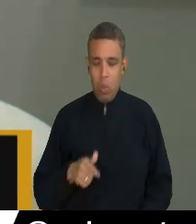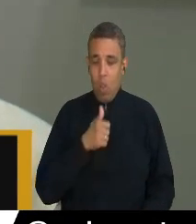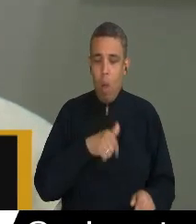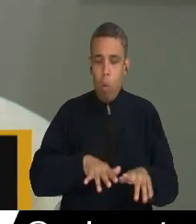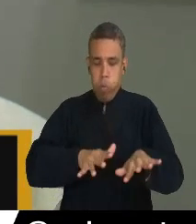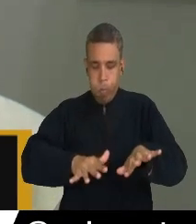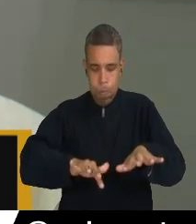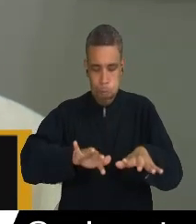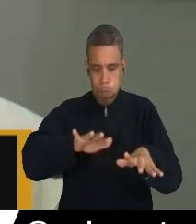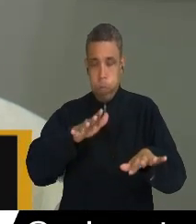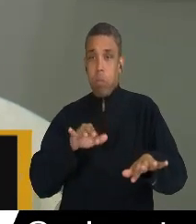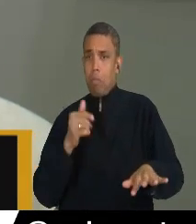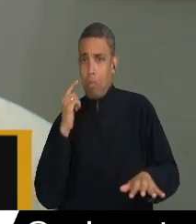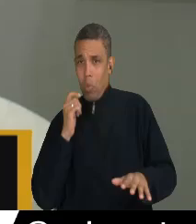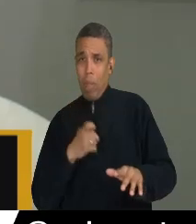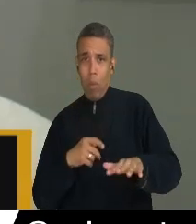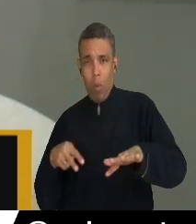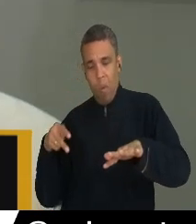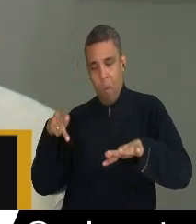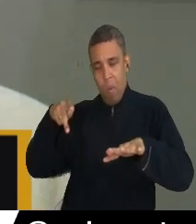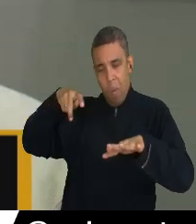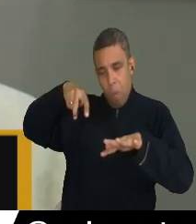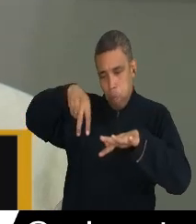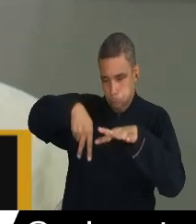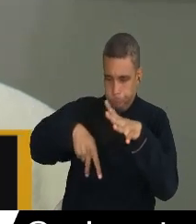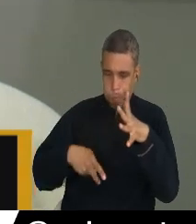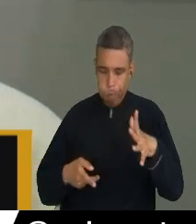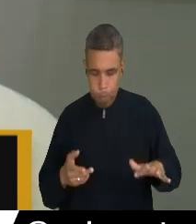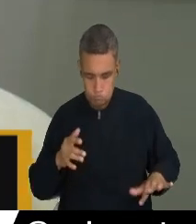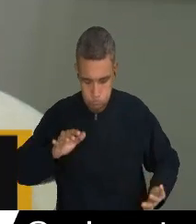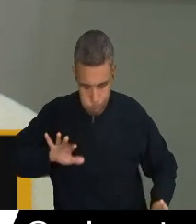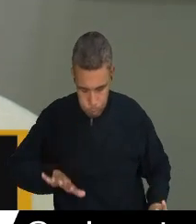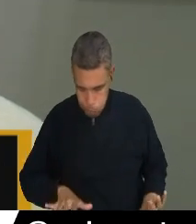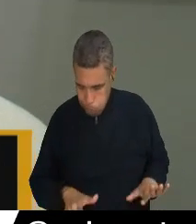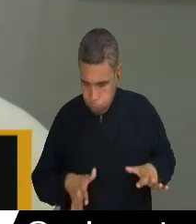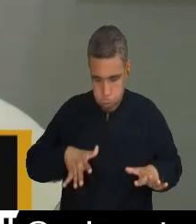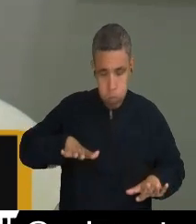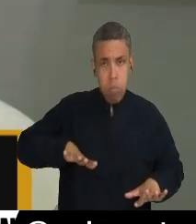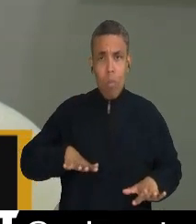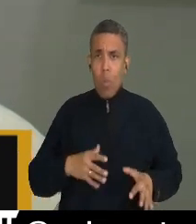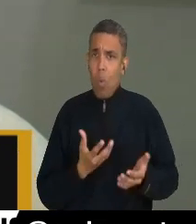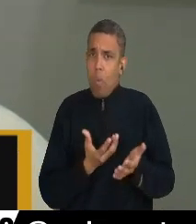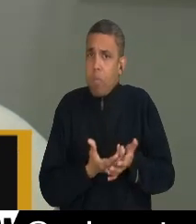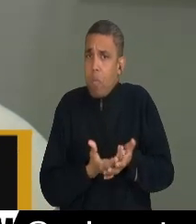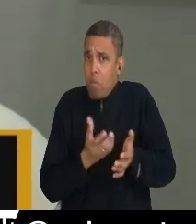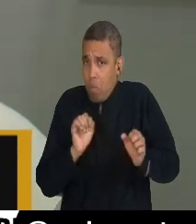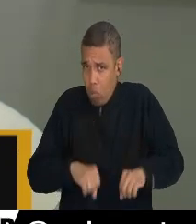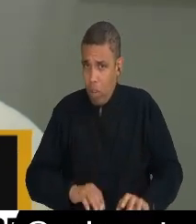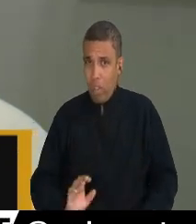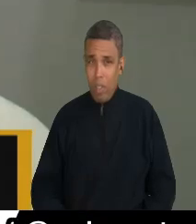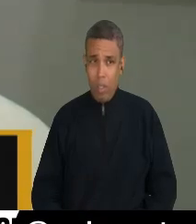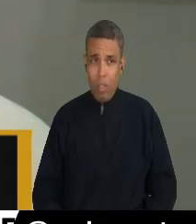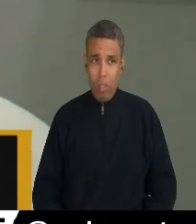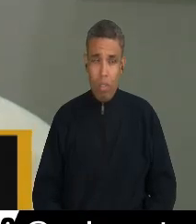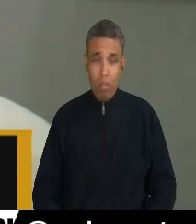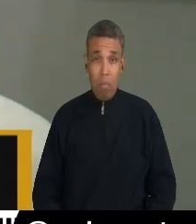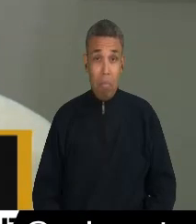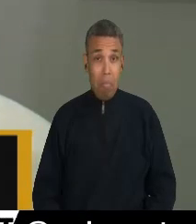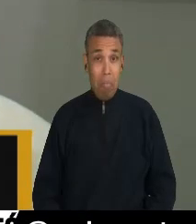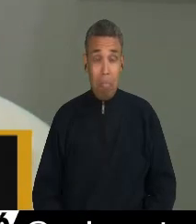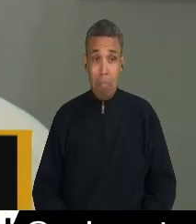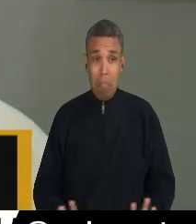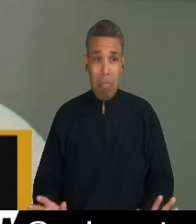una cultura que va perdiendo los valores, fácilmente las personas no encuentran sentido para vivir. Y entonces, al